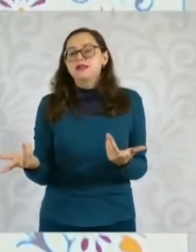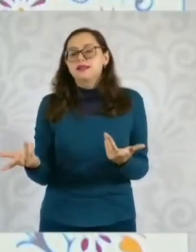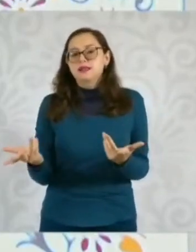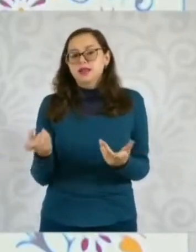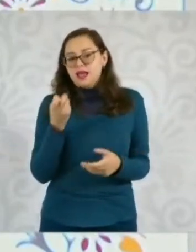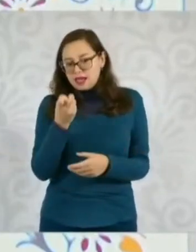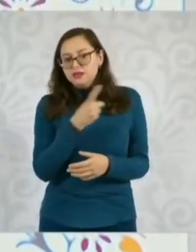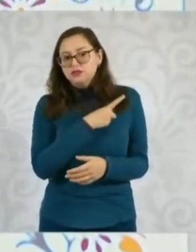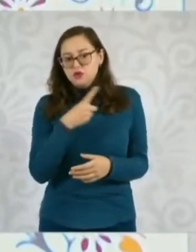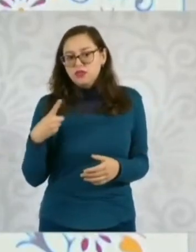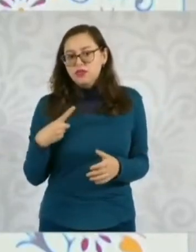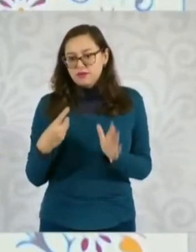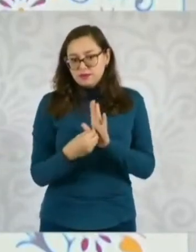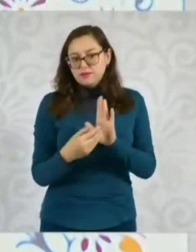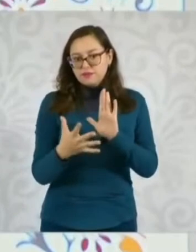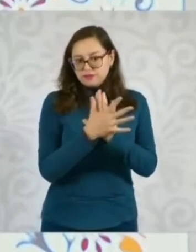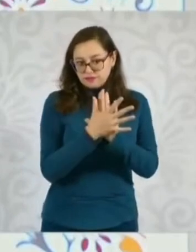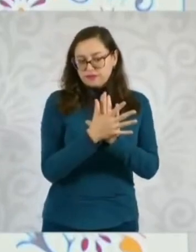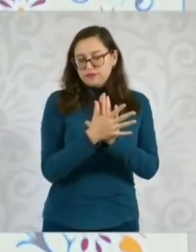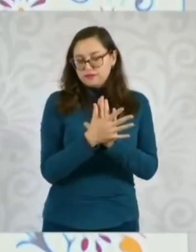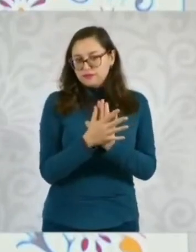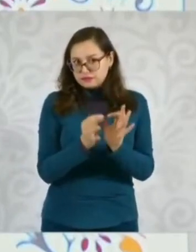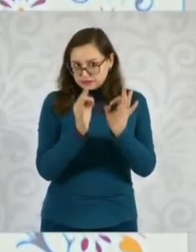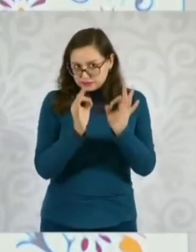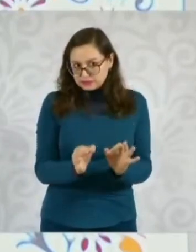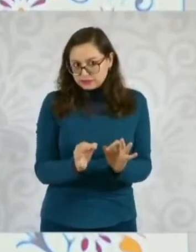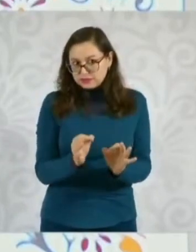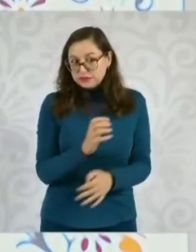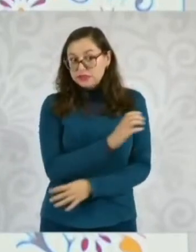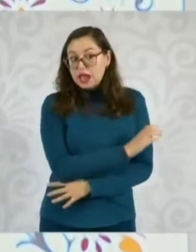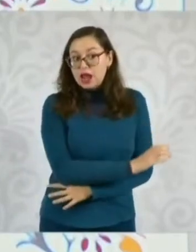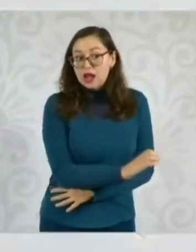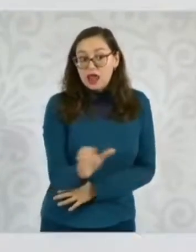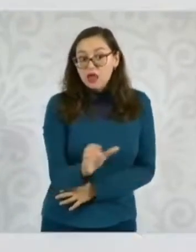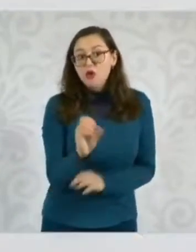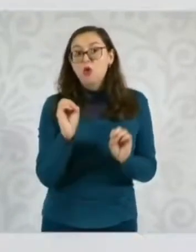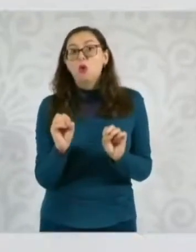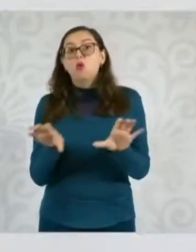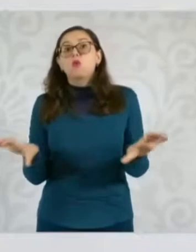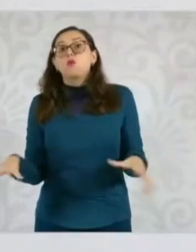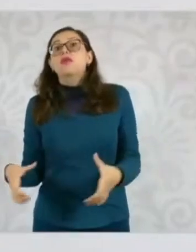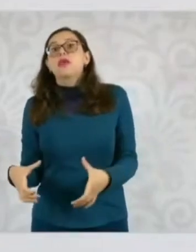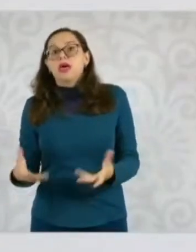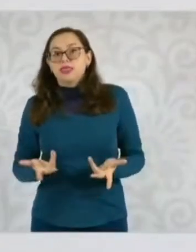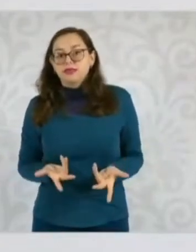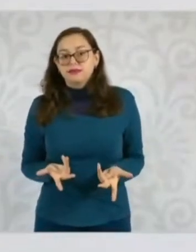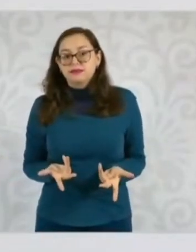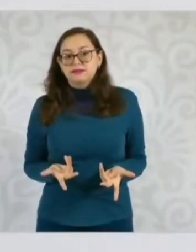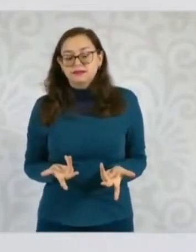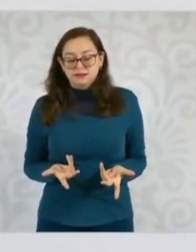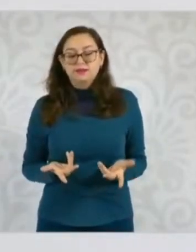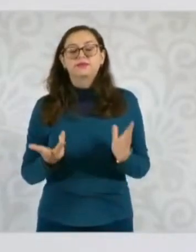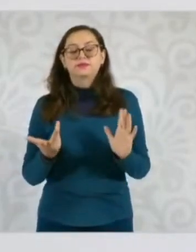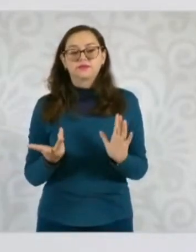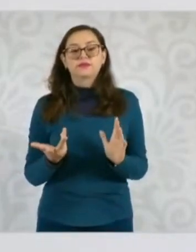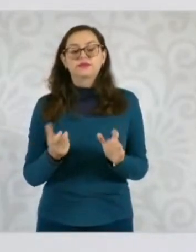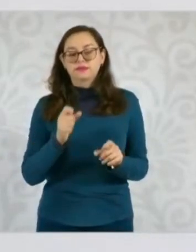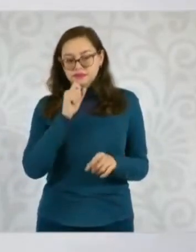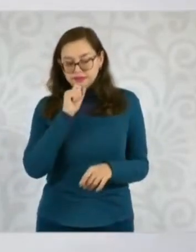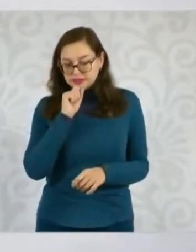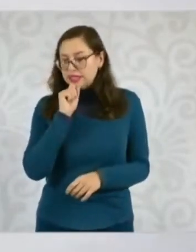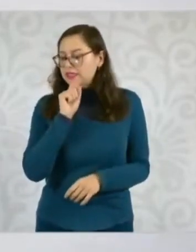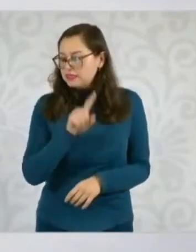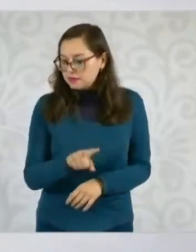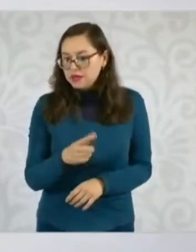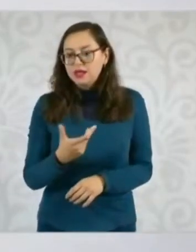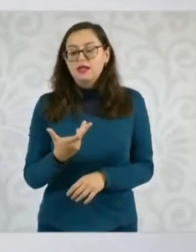de pueblo originario. Pero no tenemos planteado, y también aprovecho para decirlo, porque en la campaña se dio y por